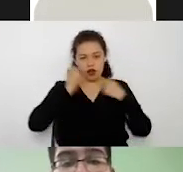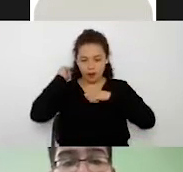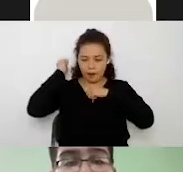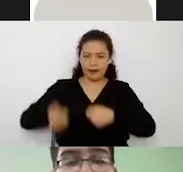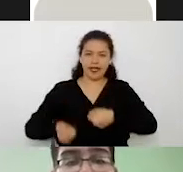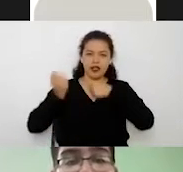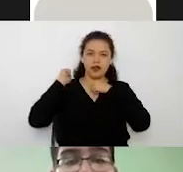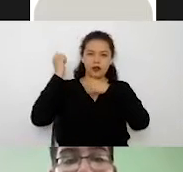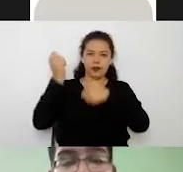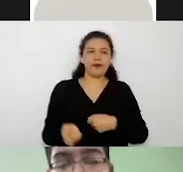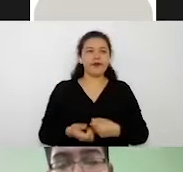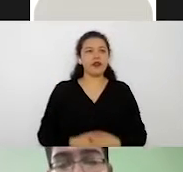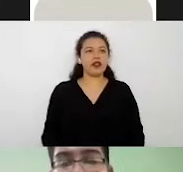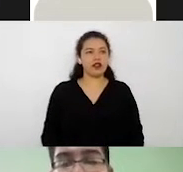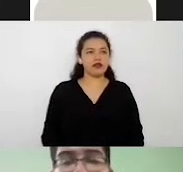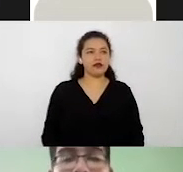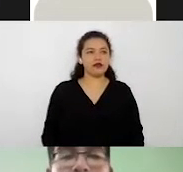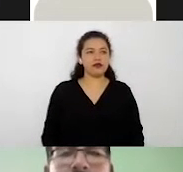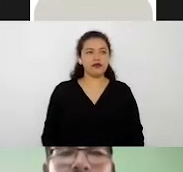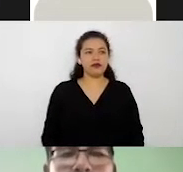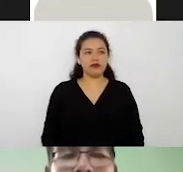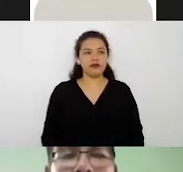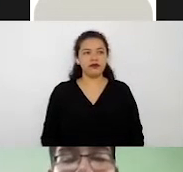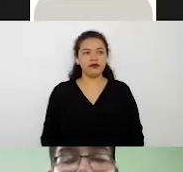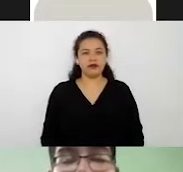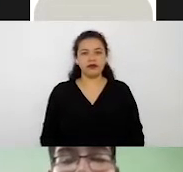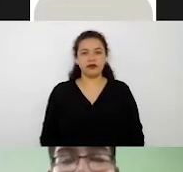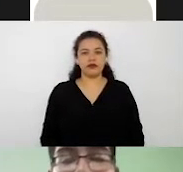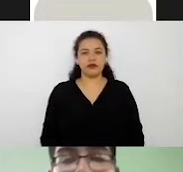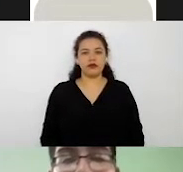Eh, entonces, pareciera